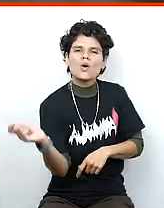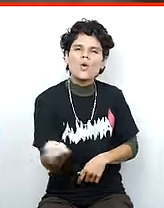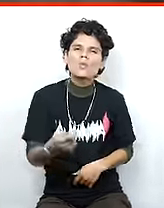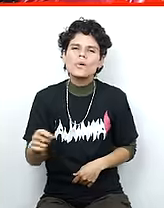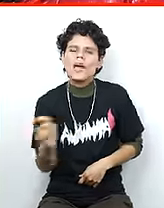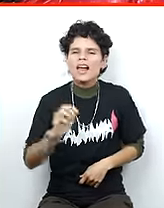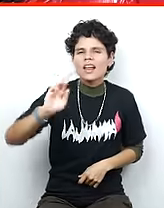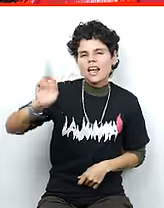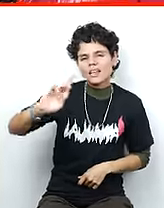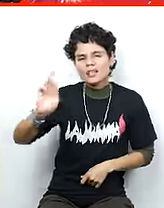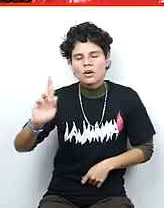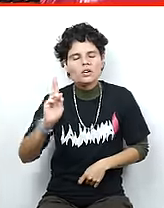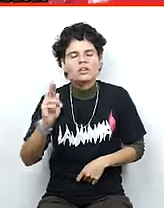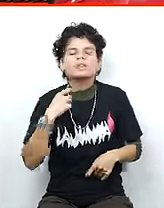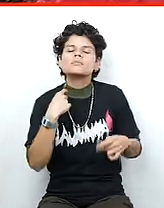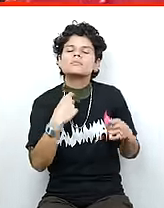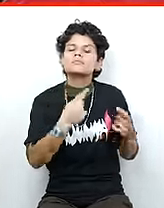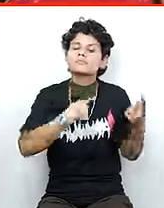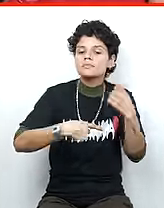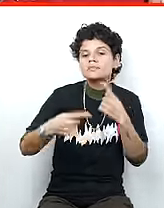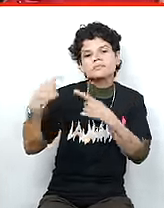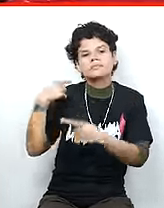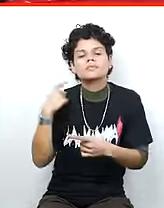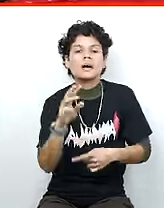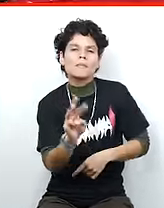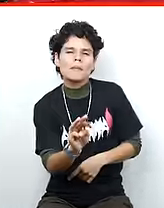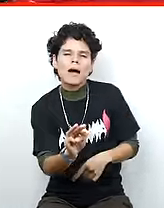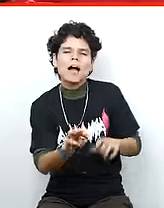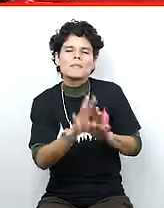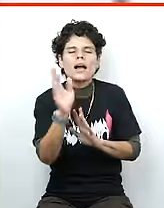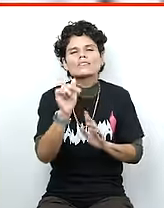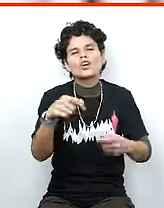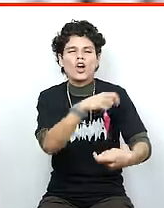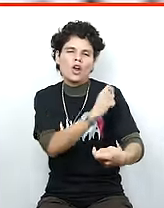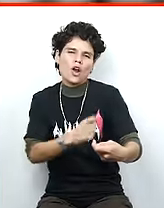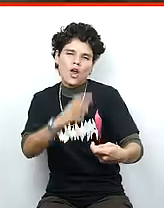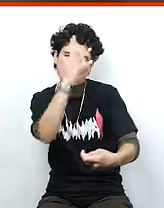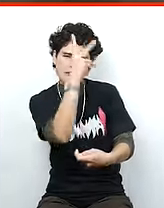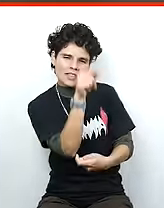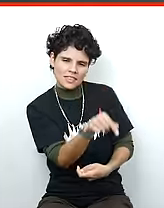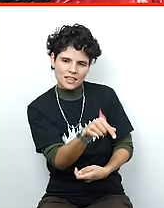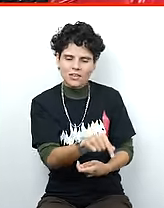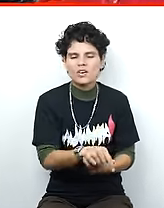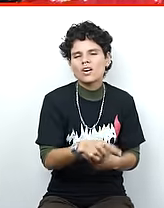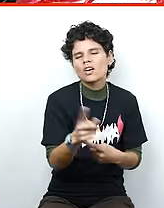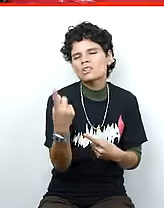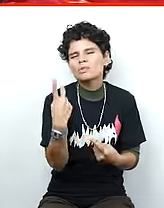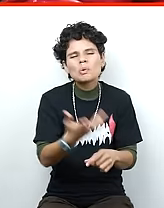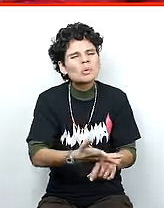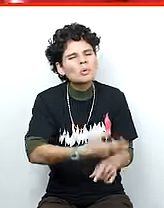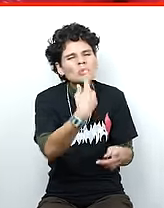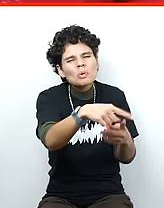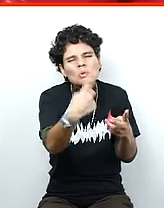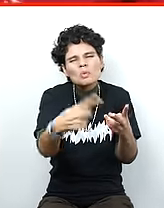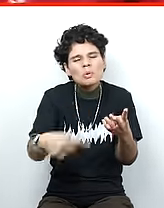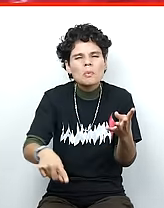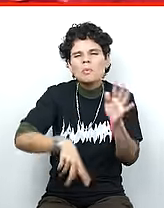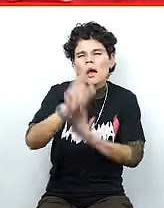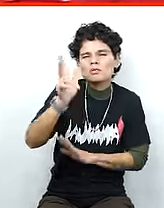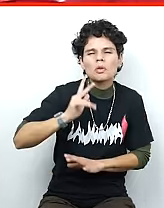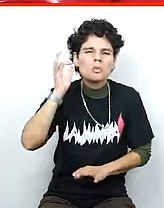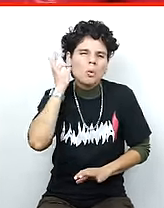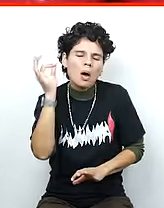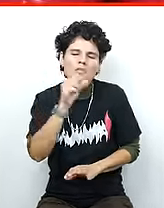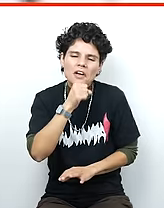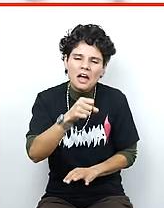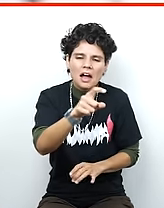Y gitano, ahí escuchaba ese tipo de música. Mi mamá era más de la oreja Van Gogh, ahí escuchaba ese tipo de música también. Camela, todas esas guas que a veces las